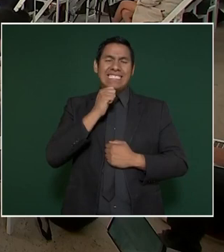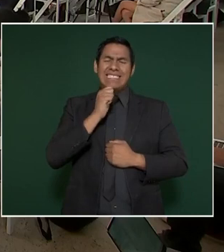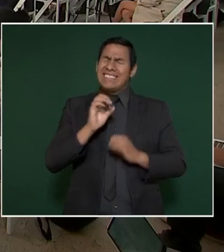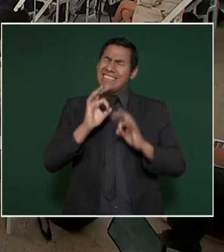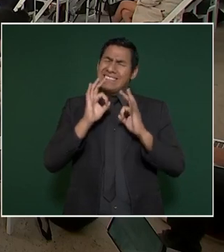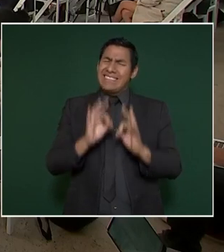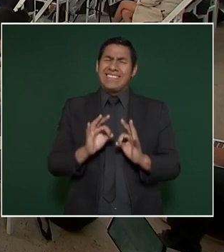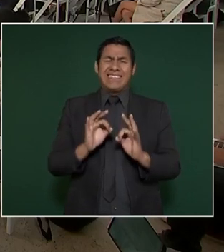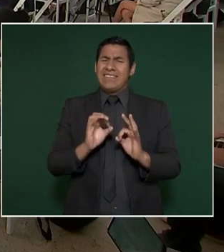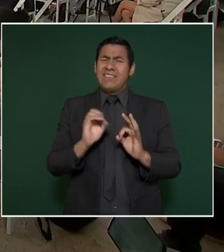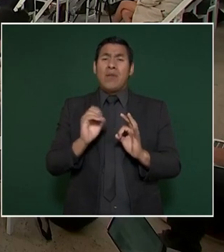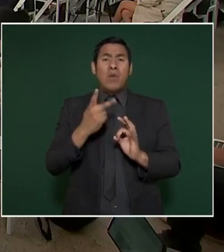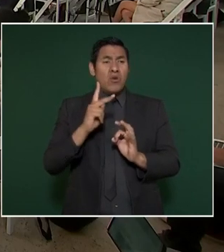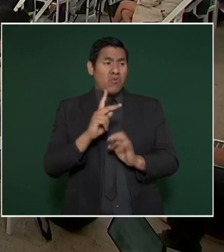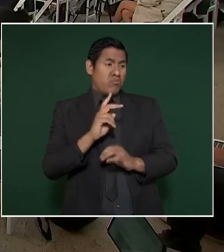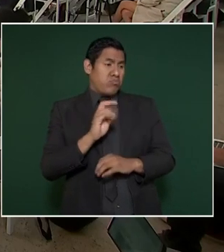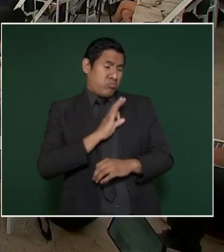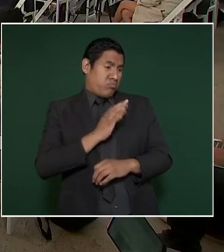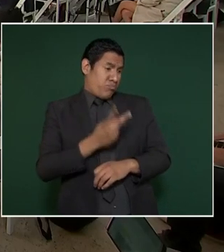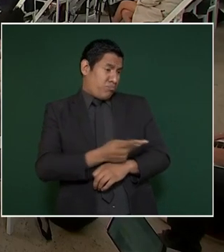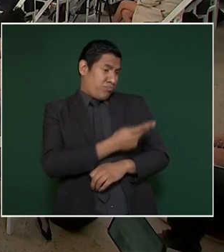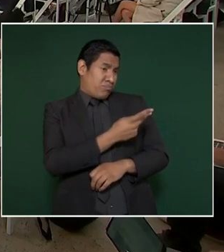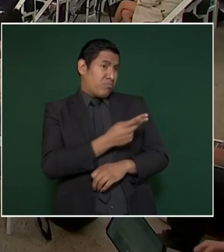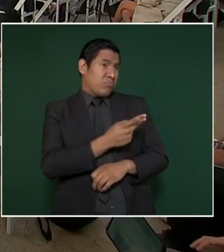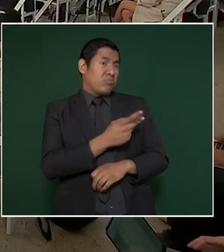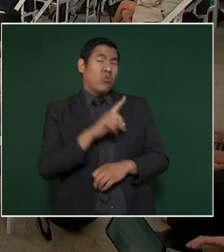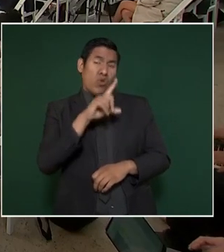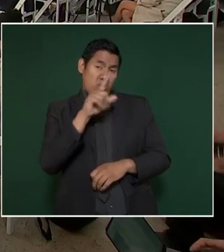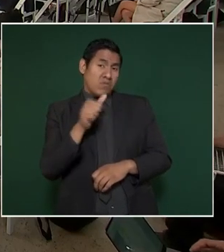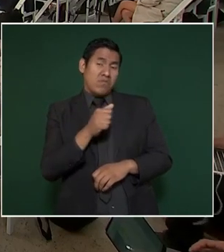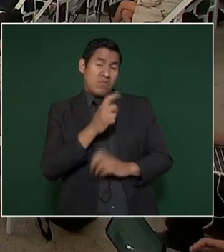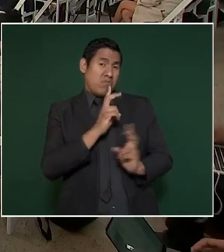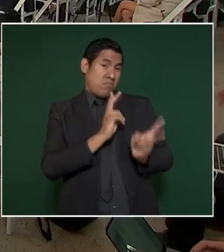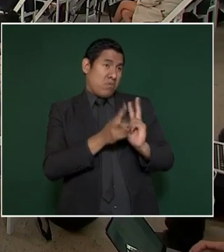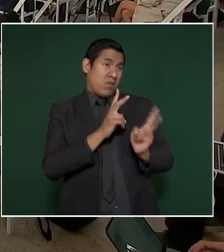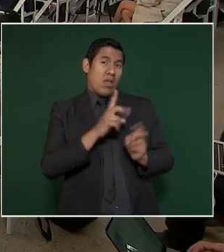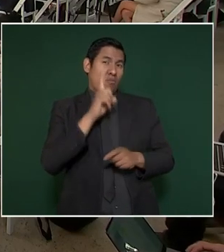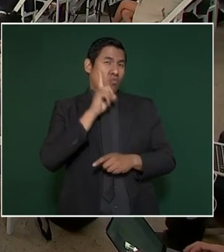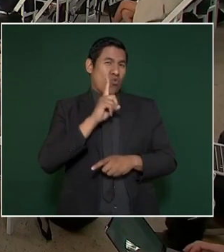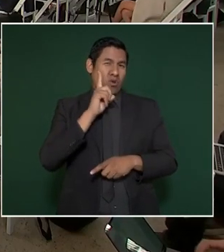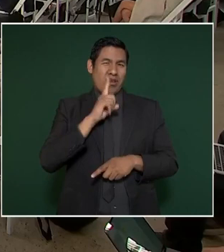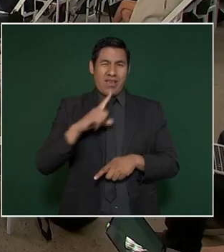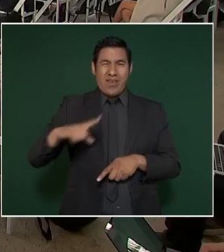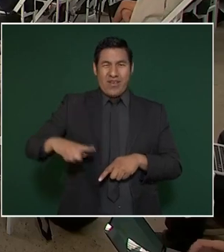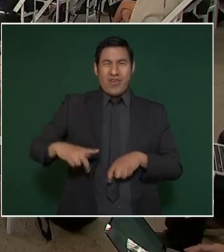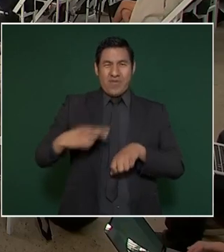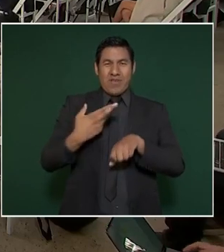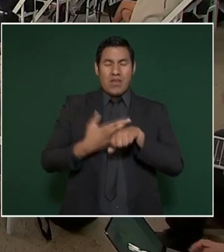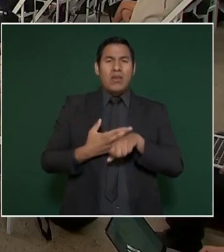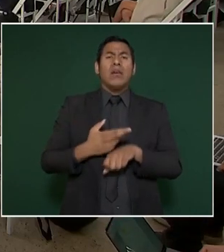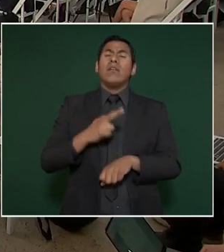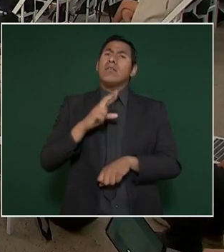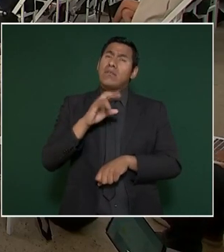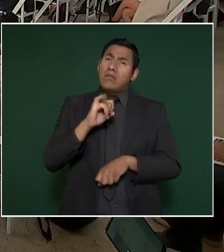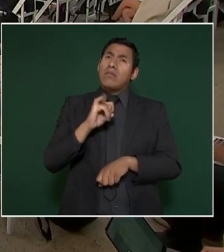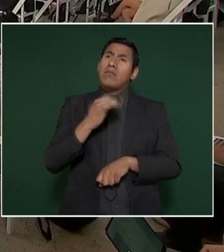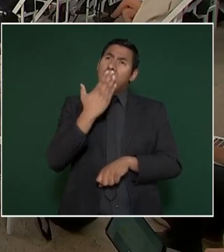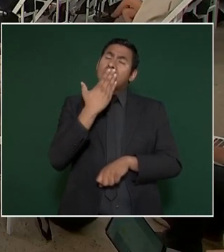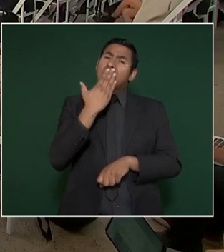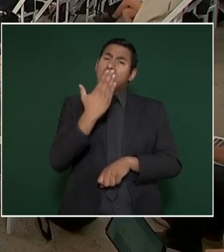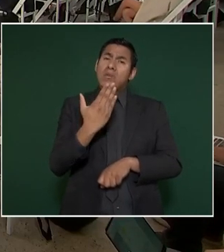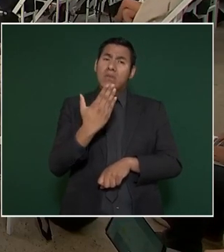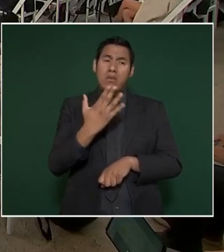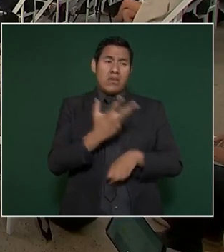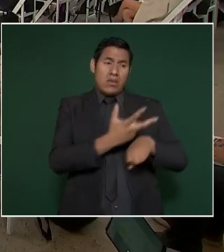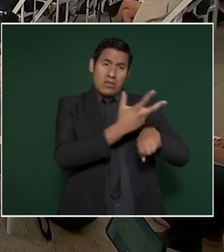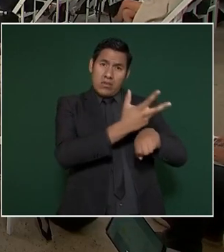pedir a la gobernadora a ver qué podemos hacer es muy buena la relación con el gobierno